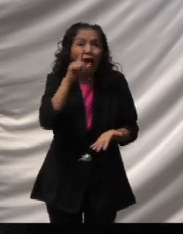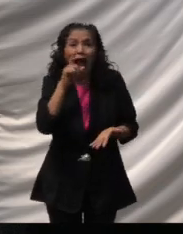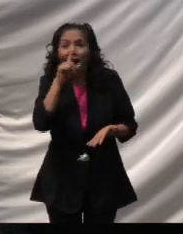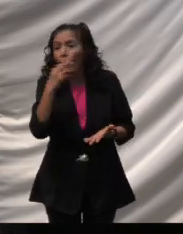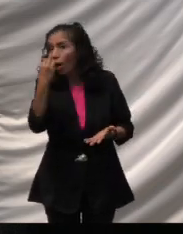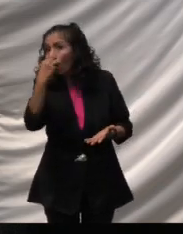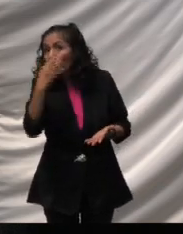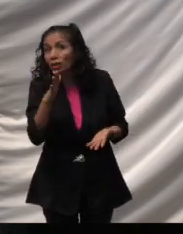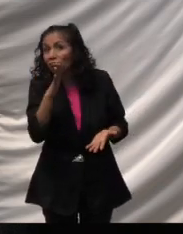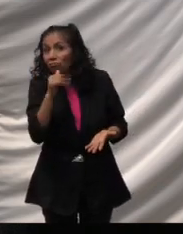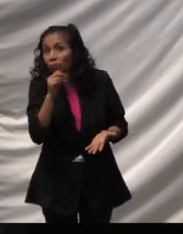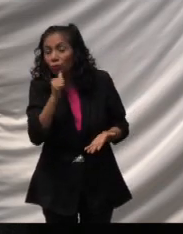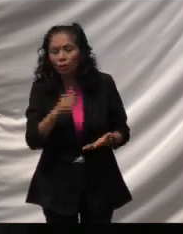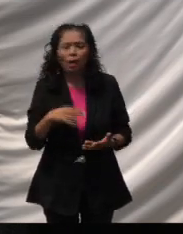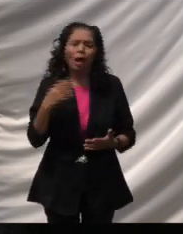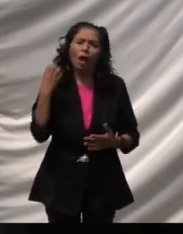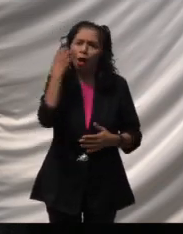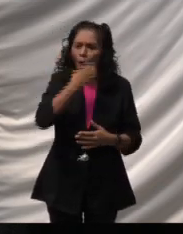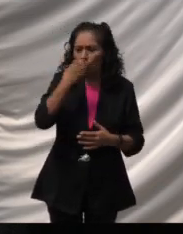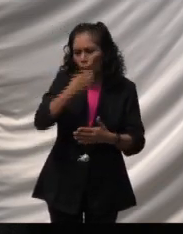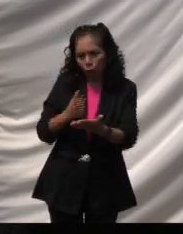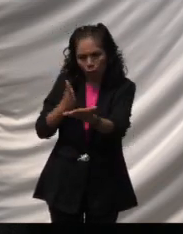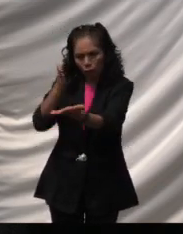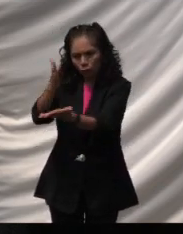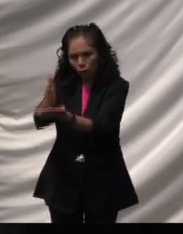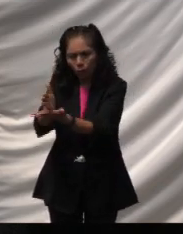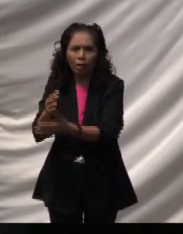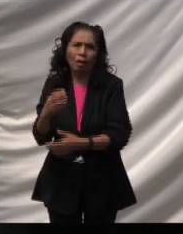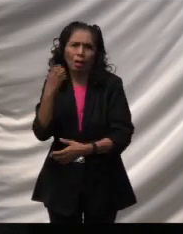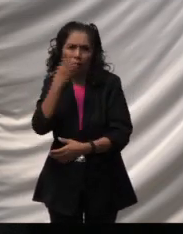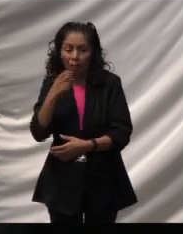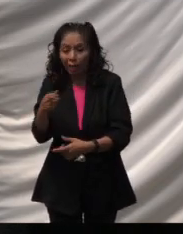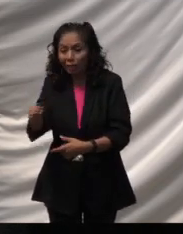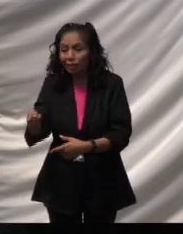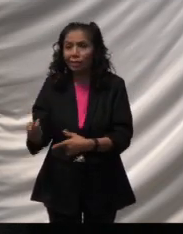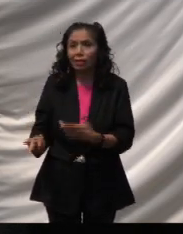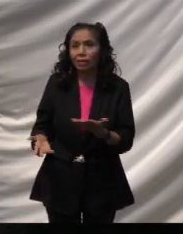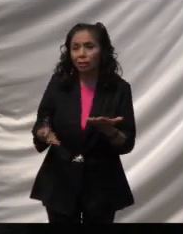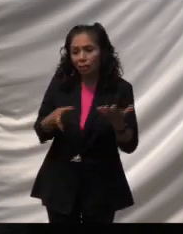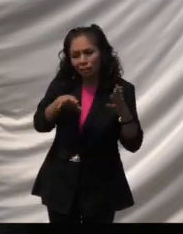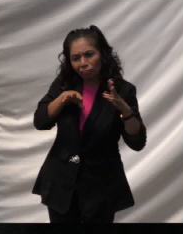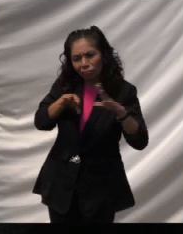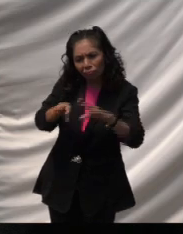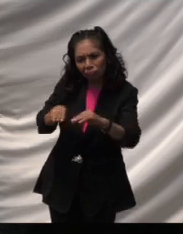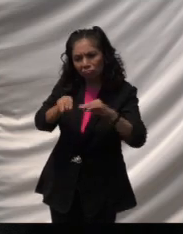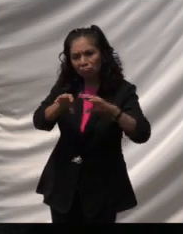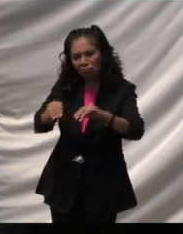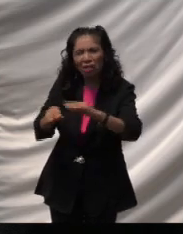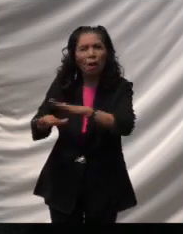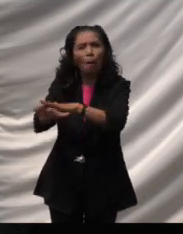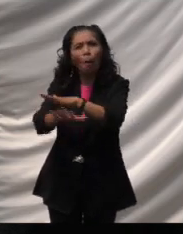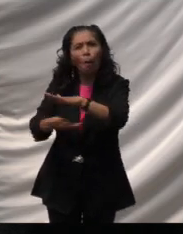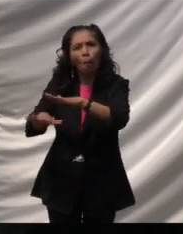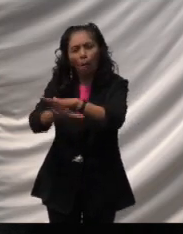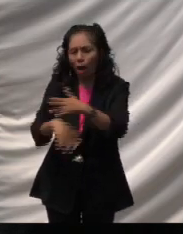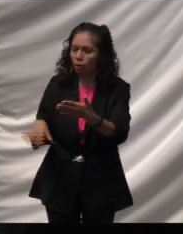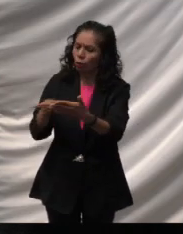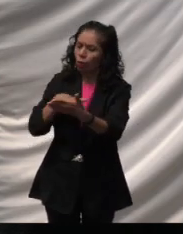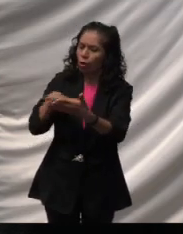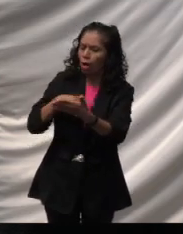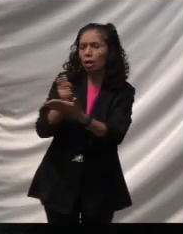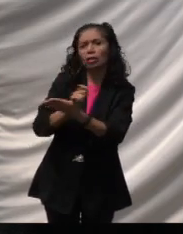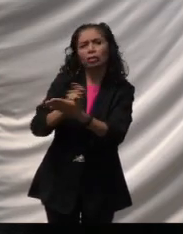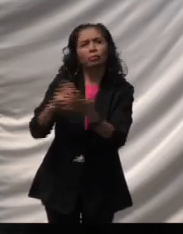comida. Él estudiaba en una escuela llamada San Nicolás, la cual no enseñaba las enseñanzas básicas como leer,